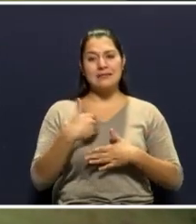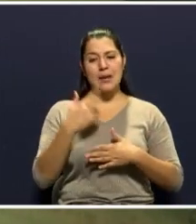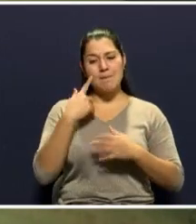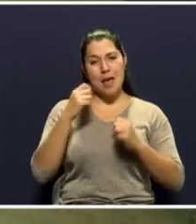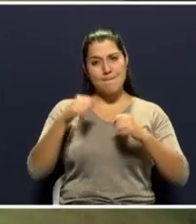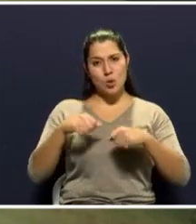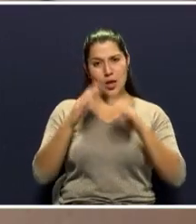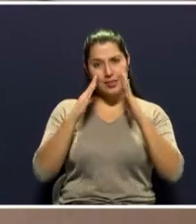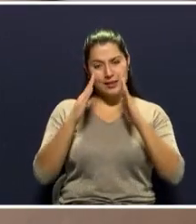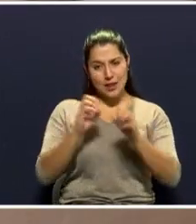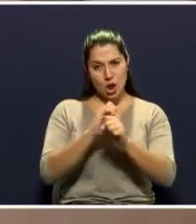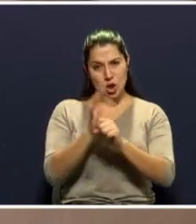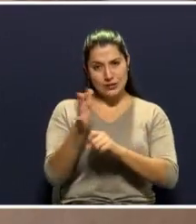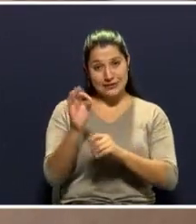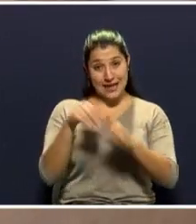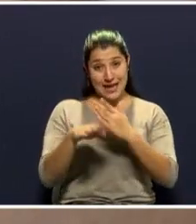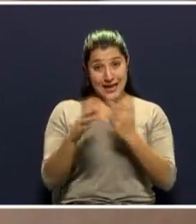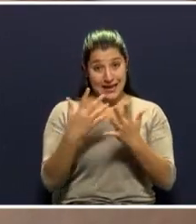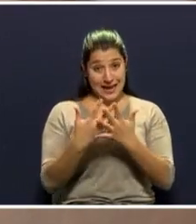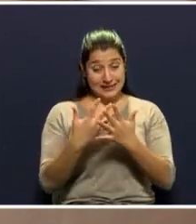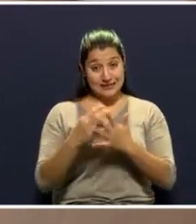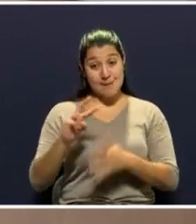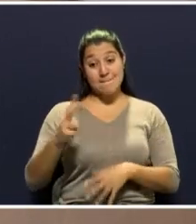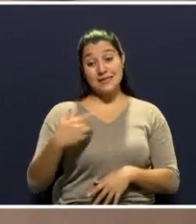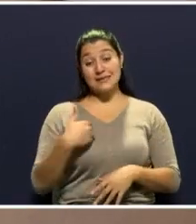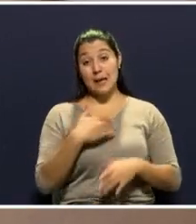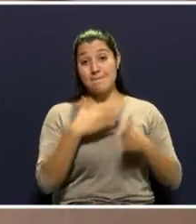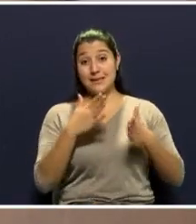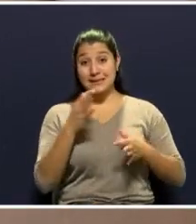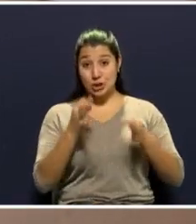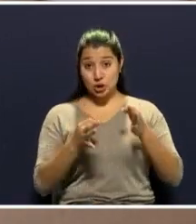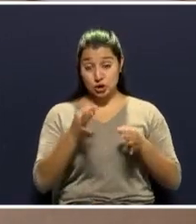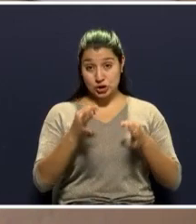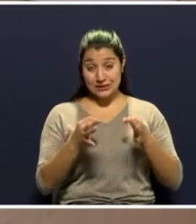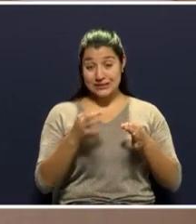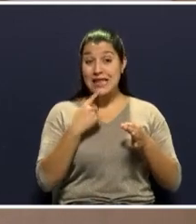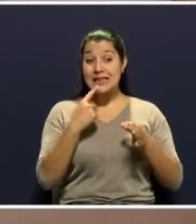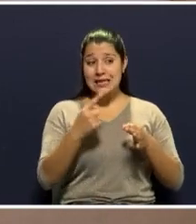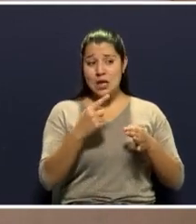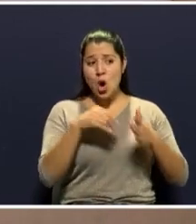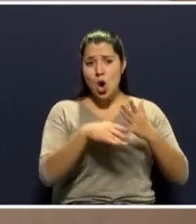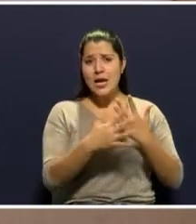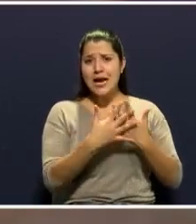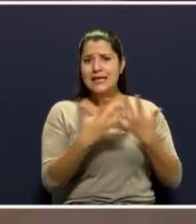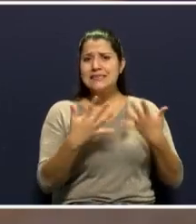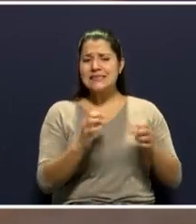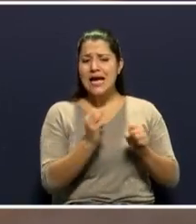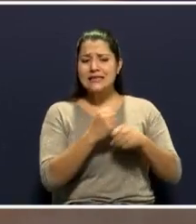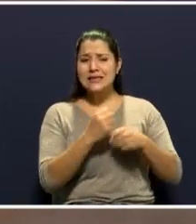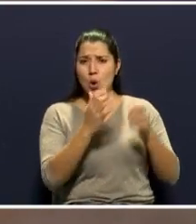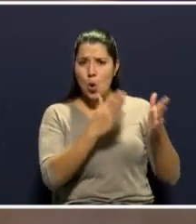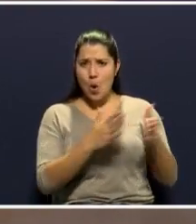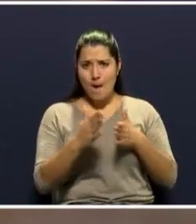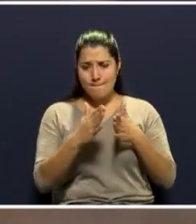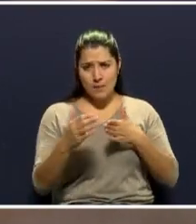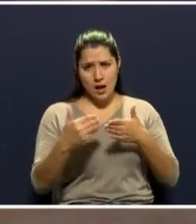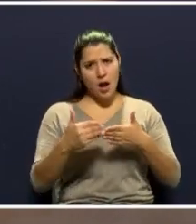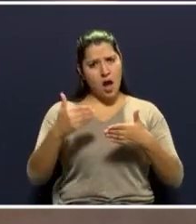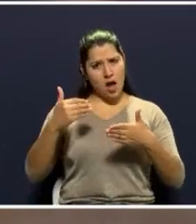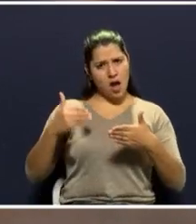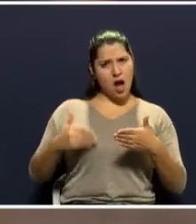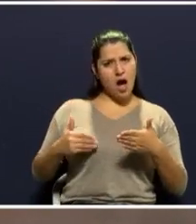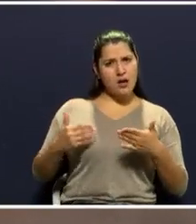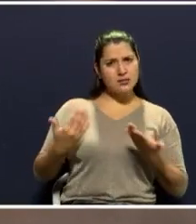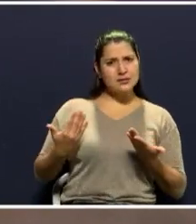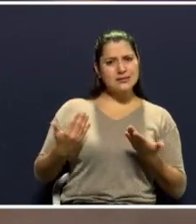pandemia en las cárceles. La viceministra de Justicia indicó que en el sistema penitenciario se comenzaron a realizar planes antes incluso de que se